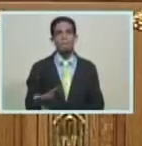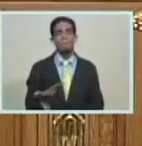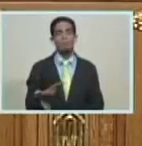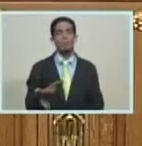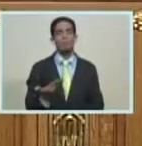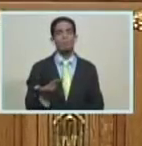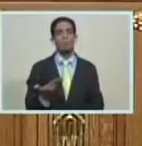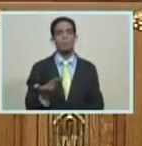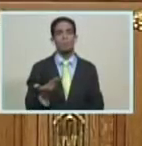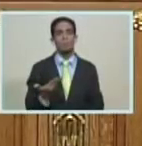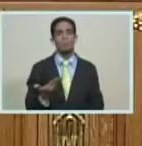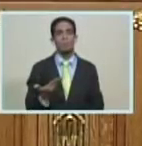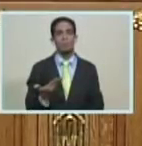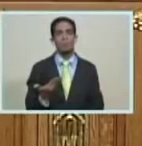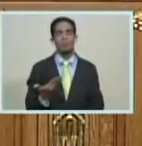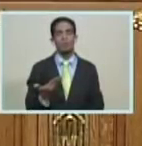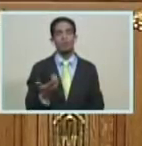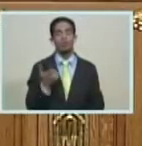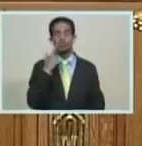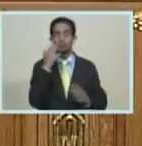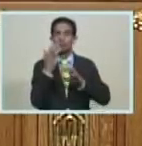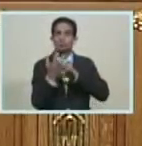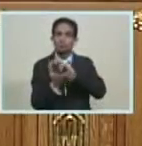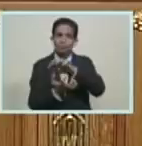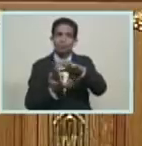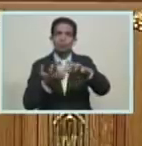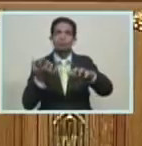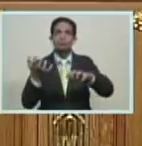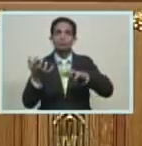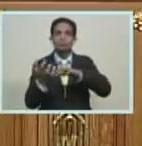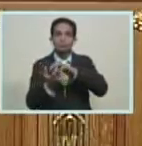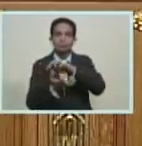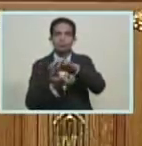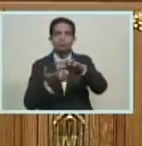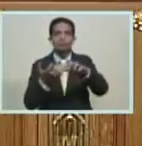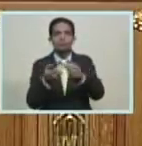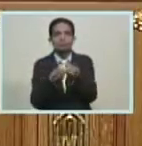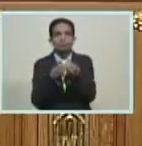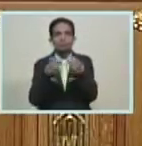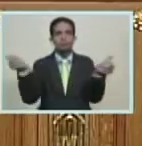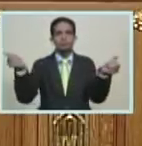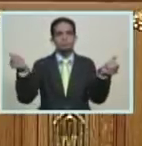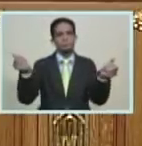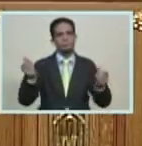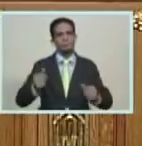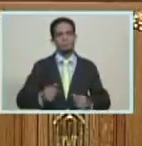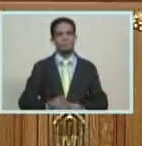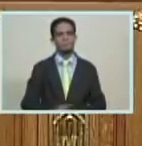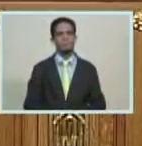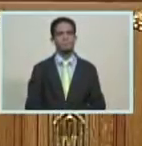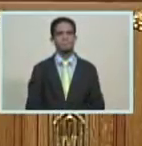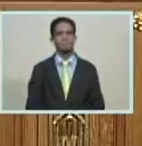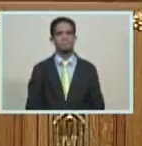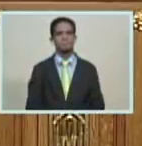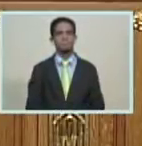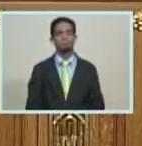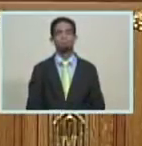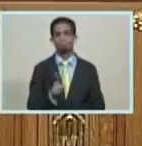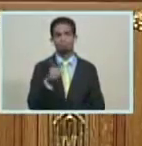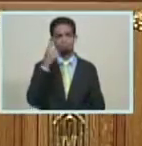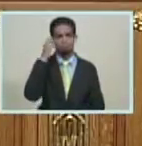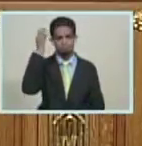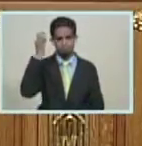los problemas que hoy estamos enfrentando, de los más acuciosos de ellos, sin lugar a